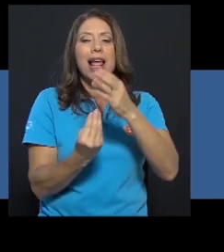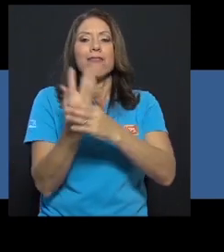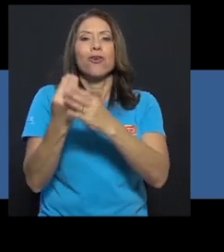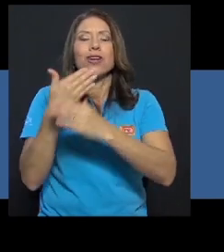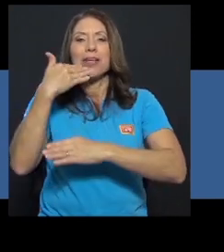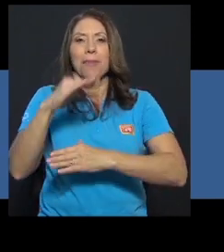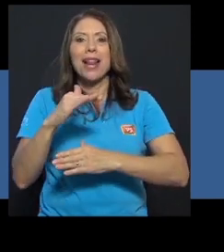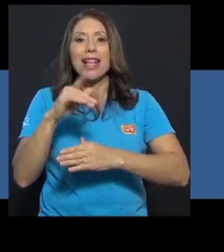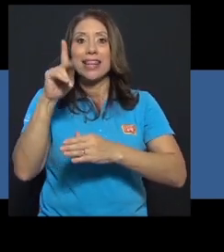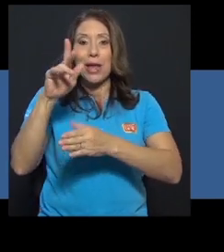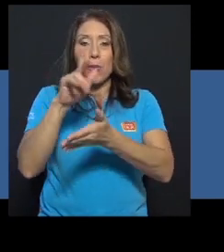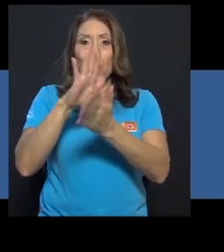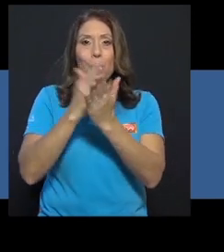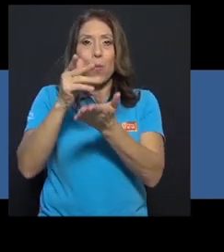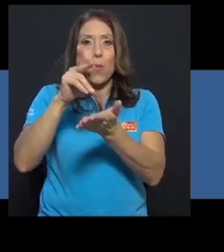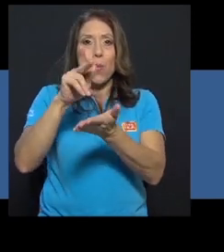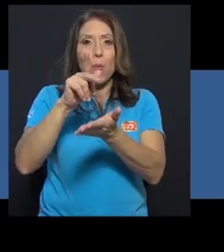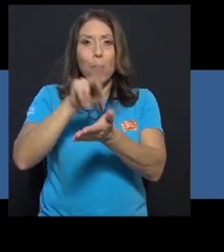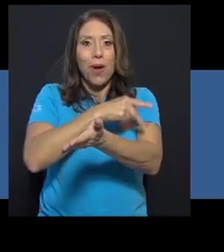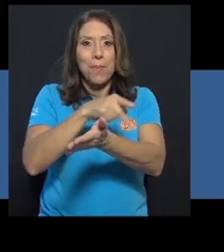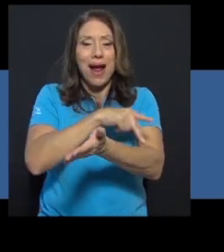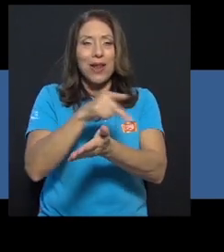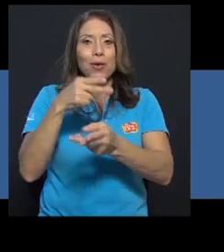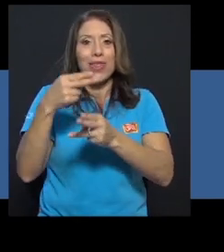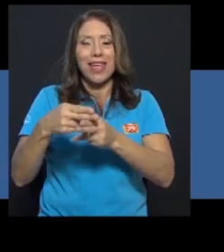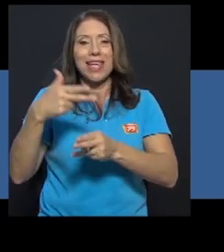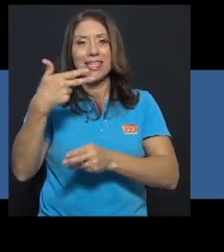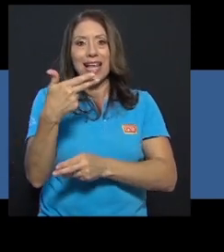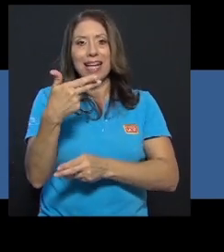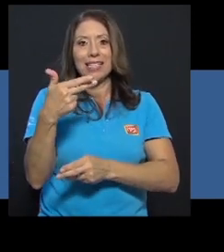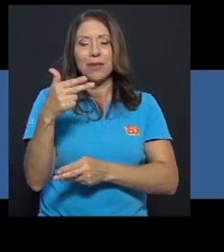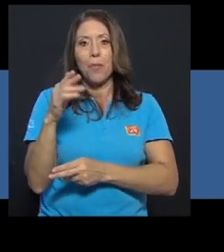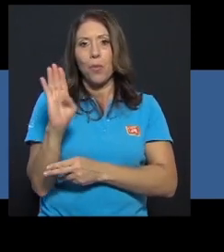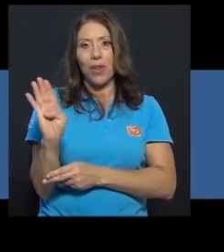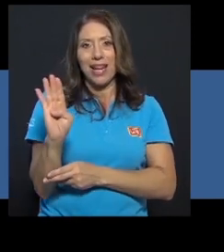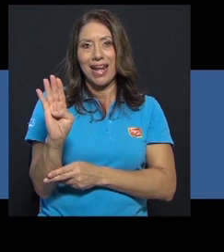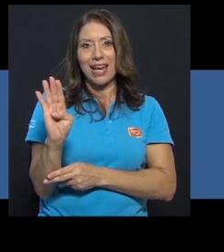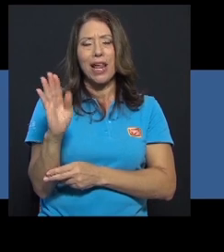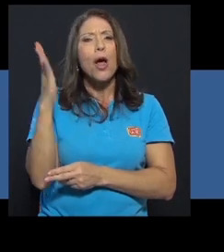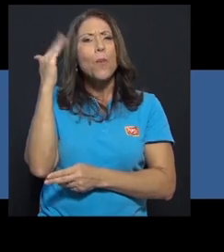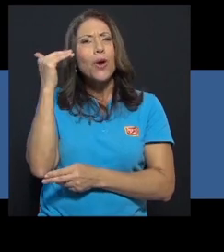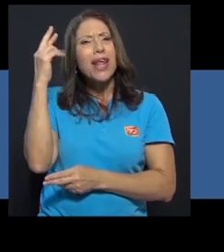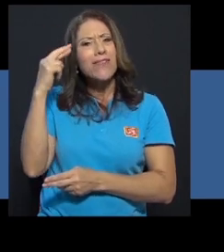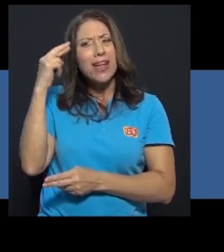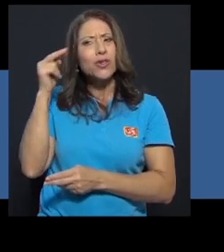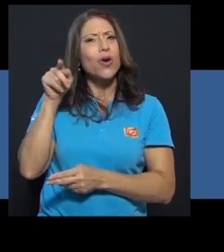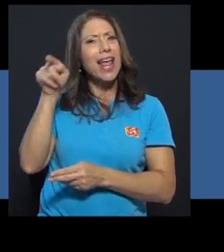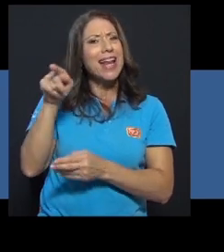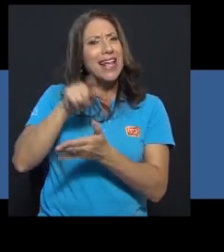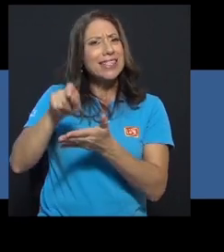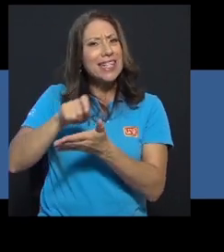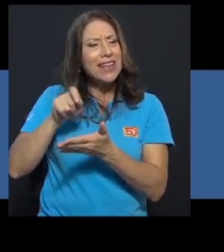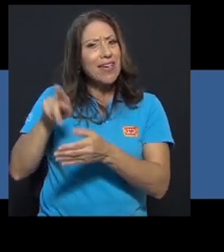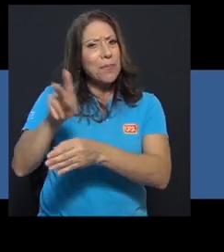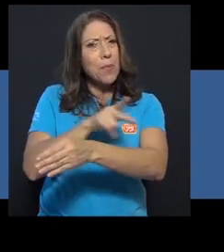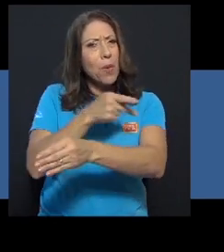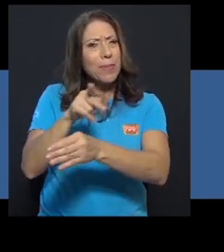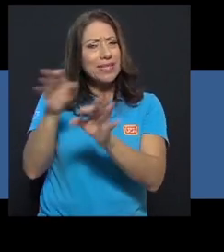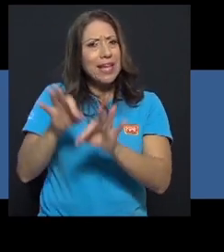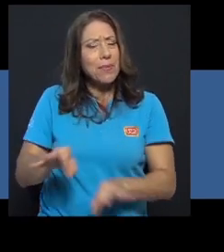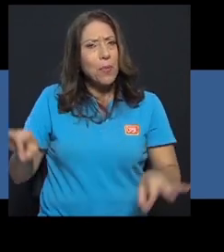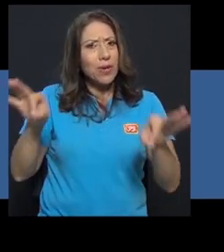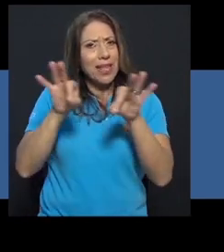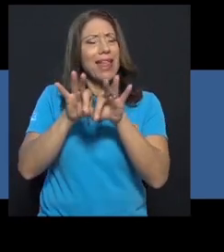Mal, tomado del poemario de Charles Baudelaire. El motivo por el que escribe Charles Baudelaire ese poemario